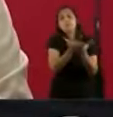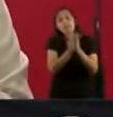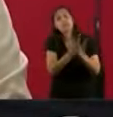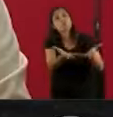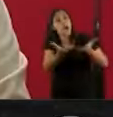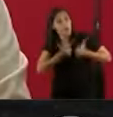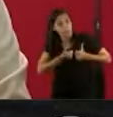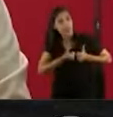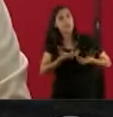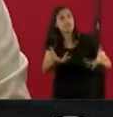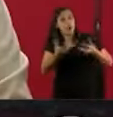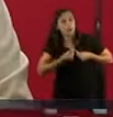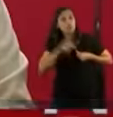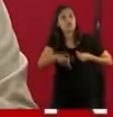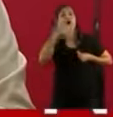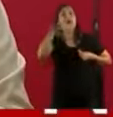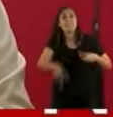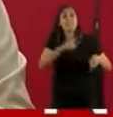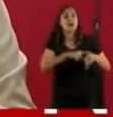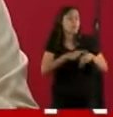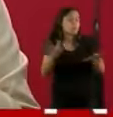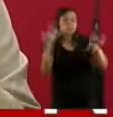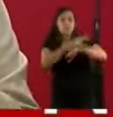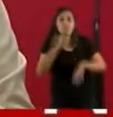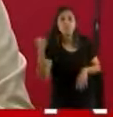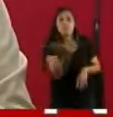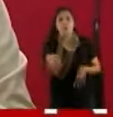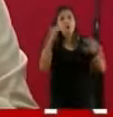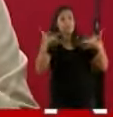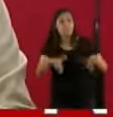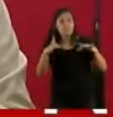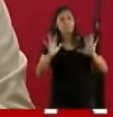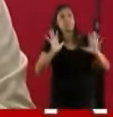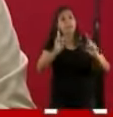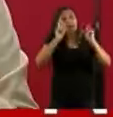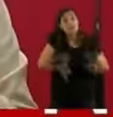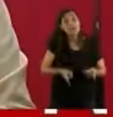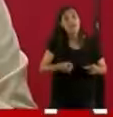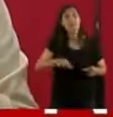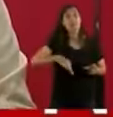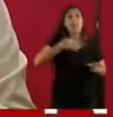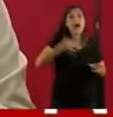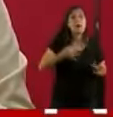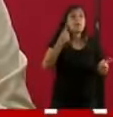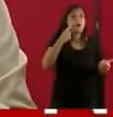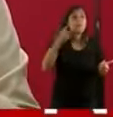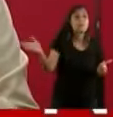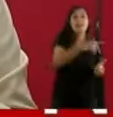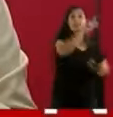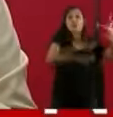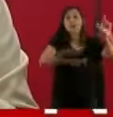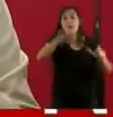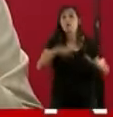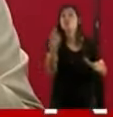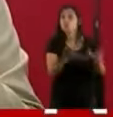acompañamiento. Entiendan que estamos en un momento difícil, pero que también la vida de todos los ciudadanos